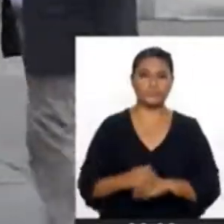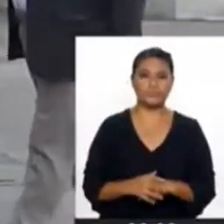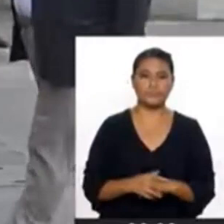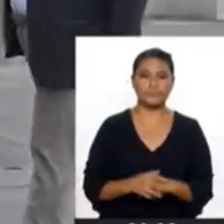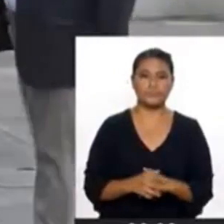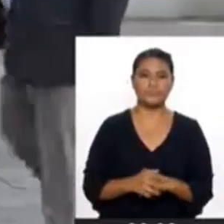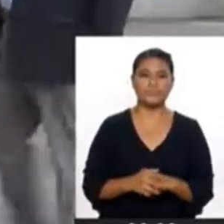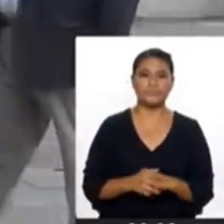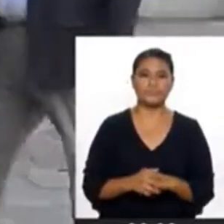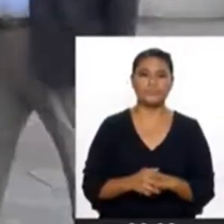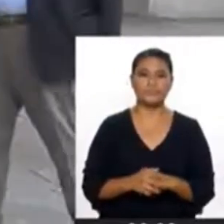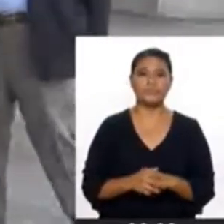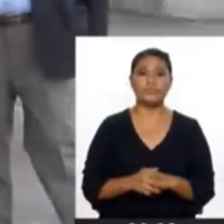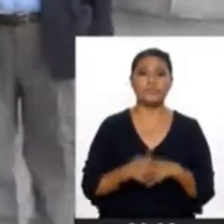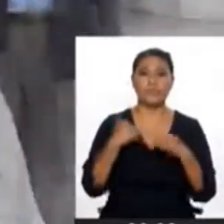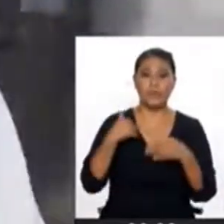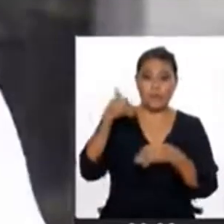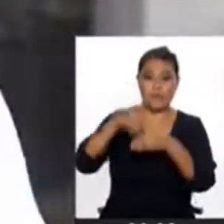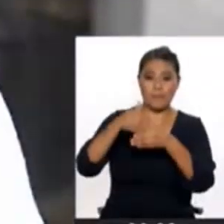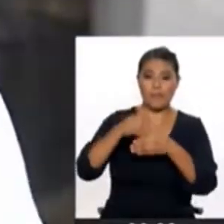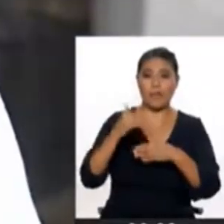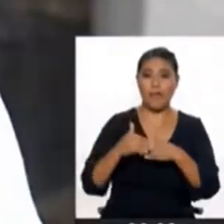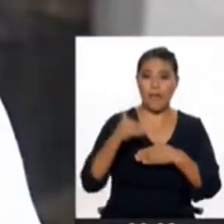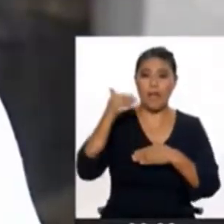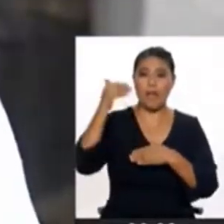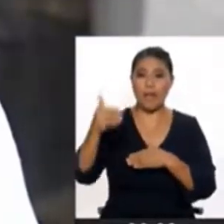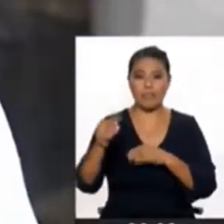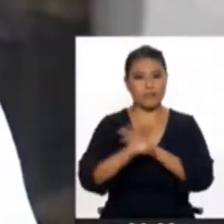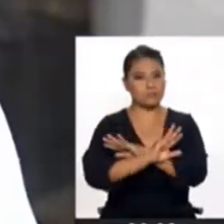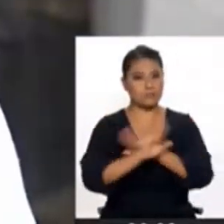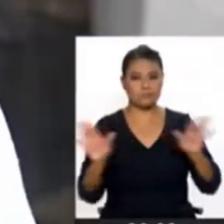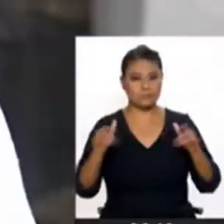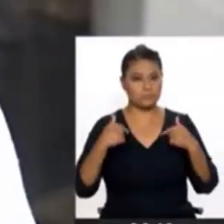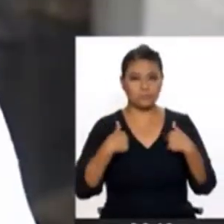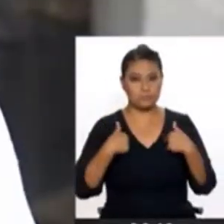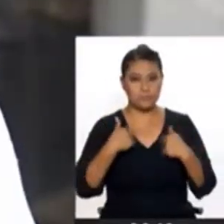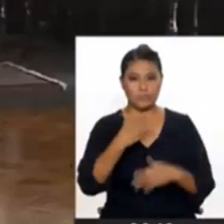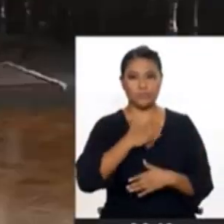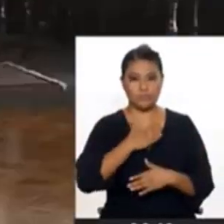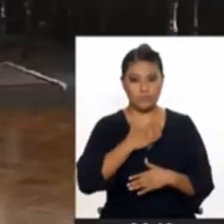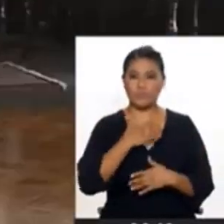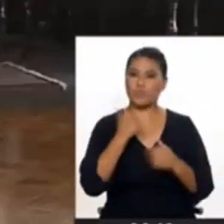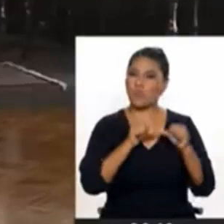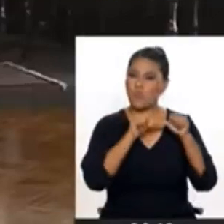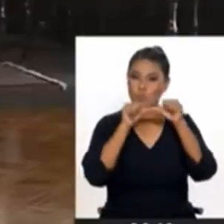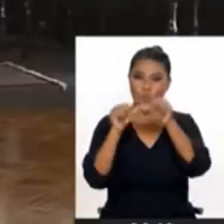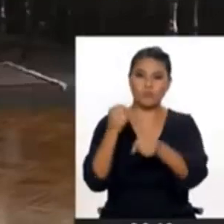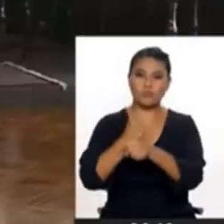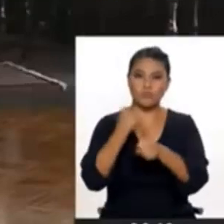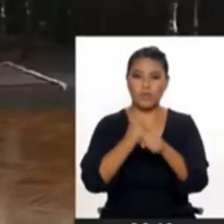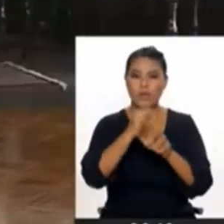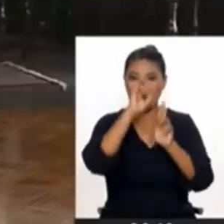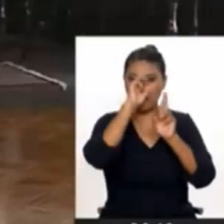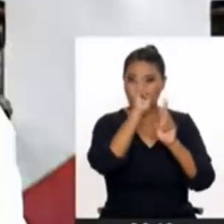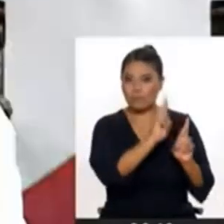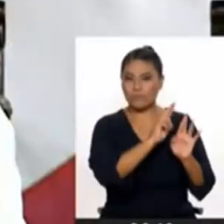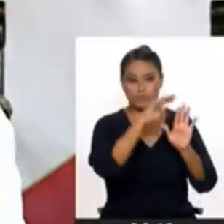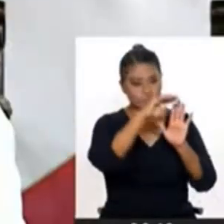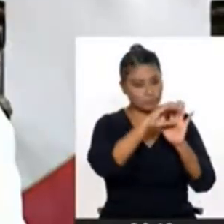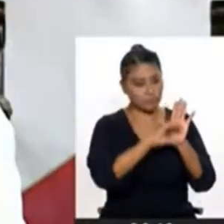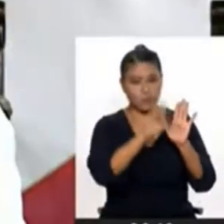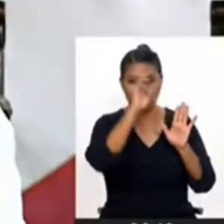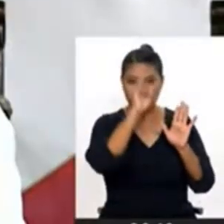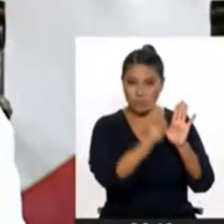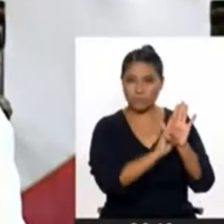no habrá adelanto de elecciones aseguró la presidenta Dina boluarte en esa línea dijo que respetará lo que señala la Constitución